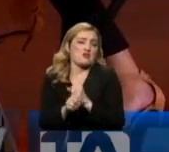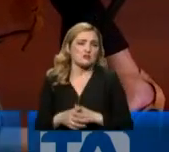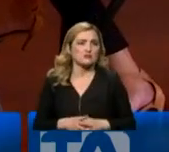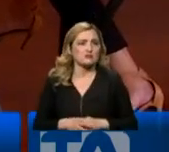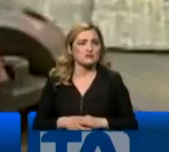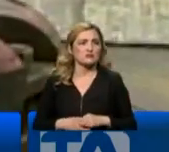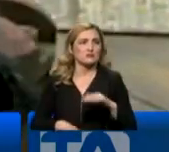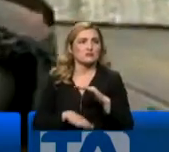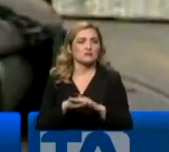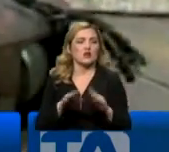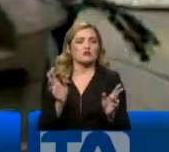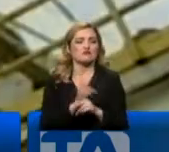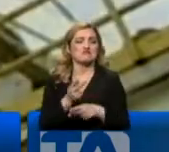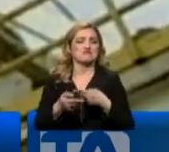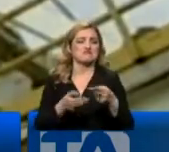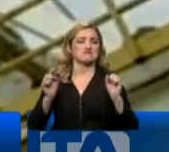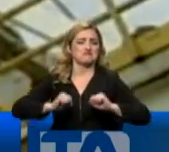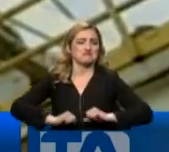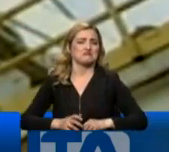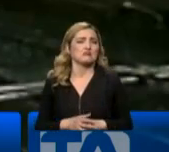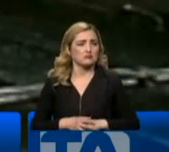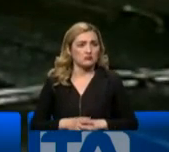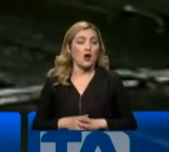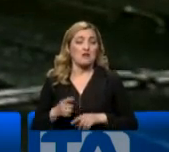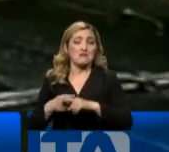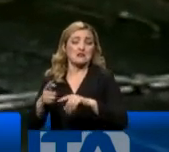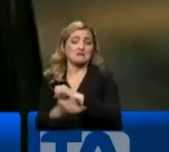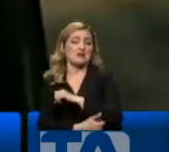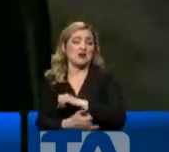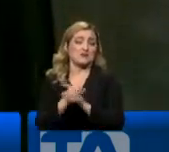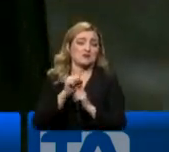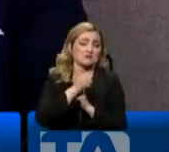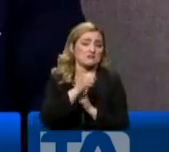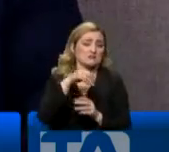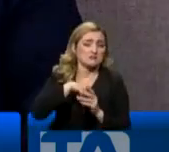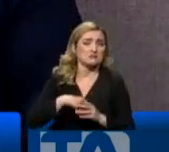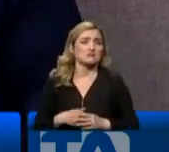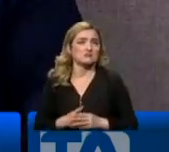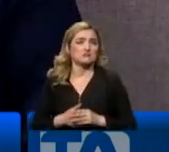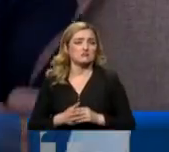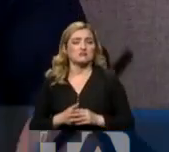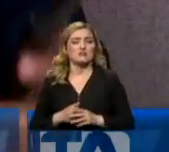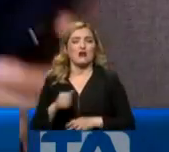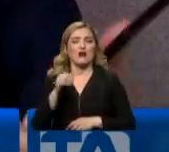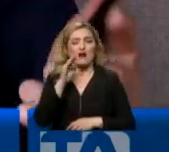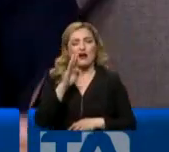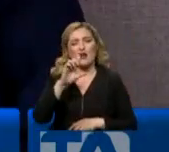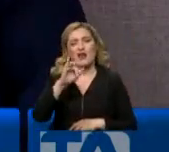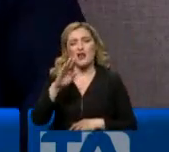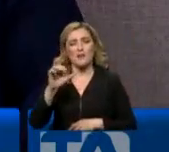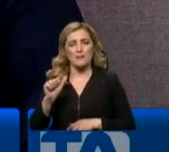que el techo de la producción era negociable. Así lo habrían hecho otros países por su situación interna. Libia está exceptuado. Irak